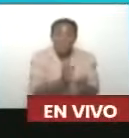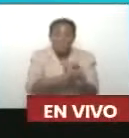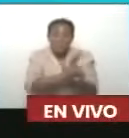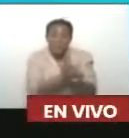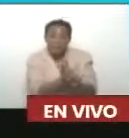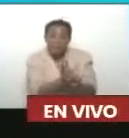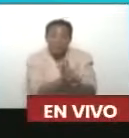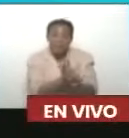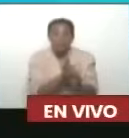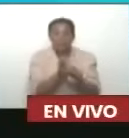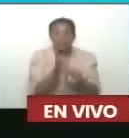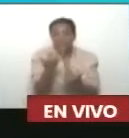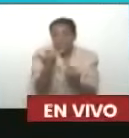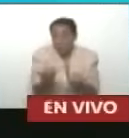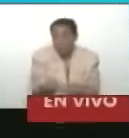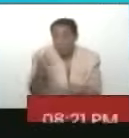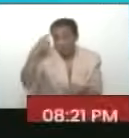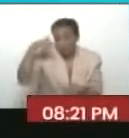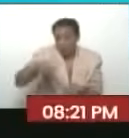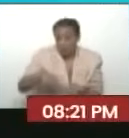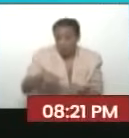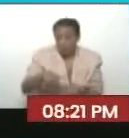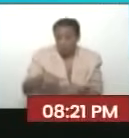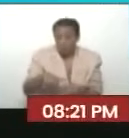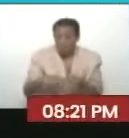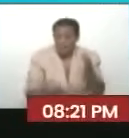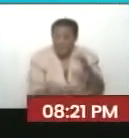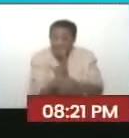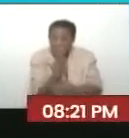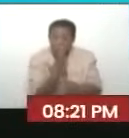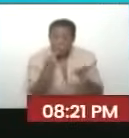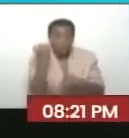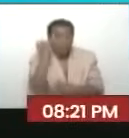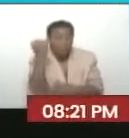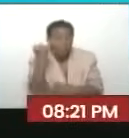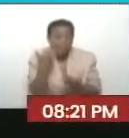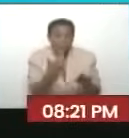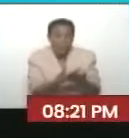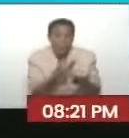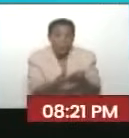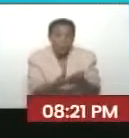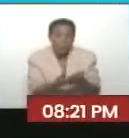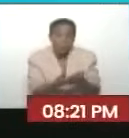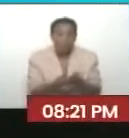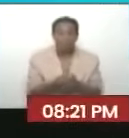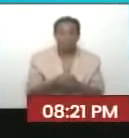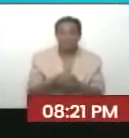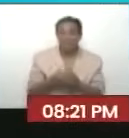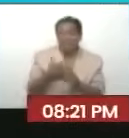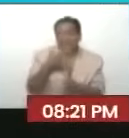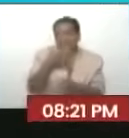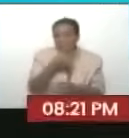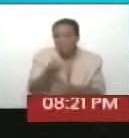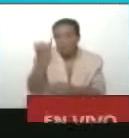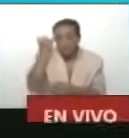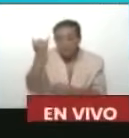del presente, instrumentos teóricos, instrumentos prácticos,